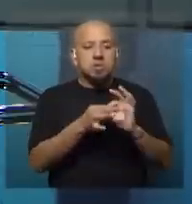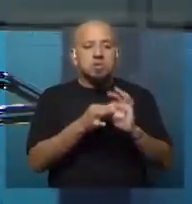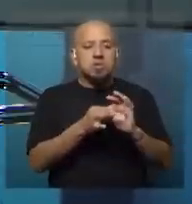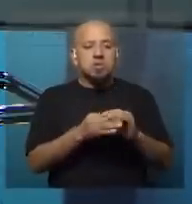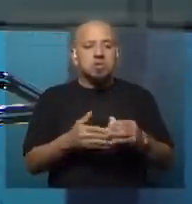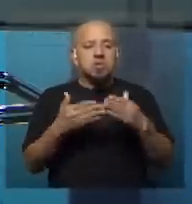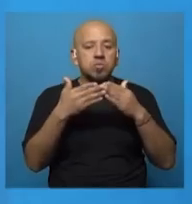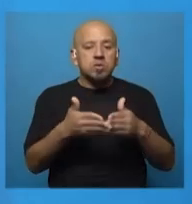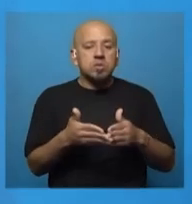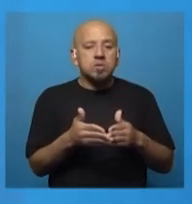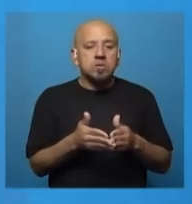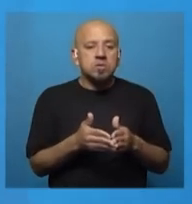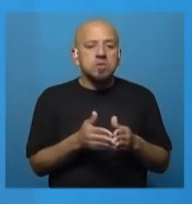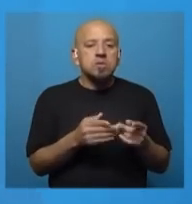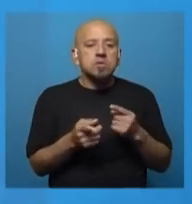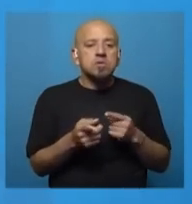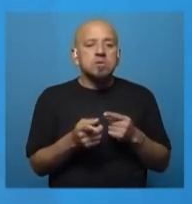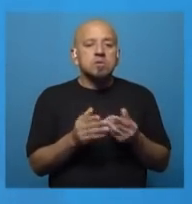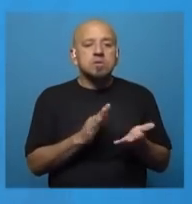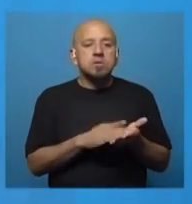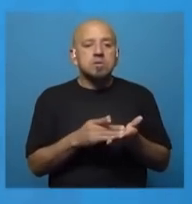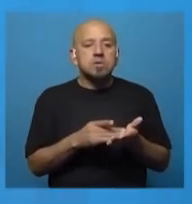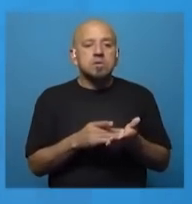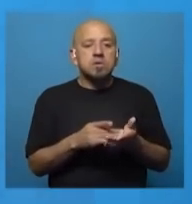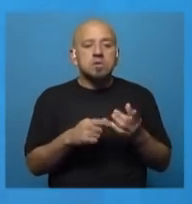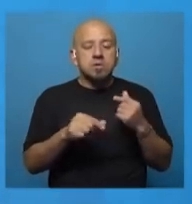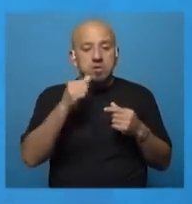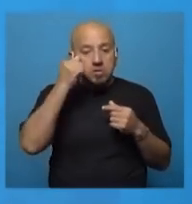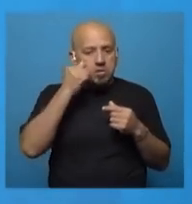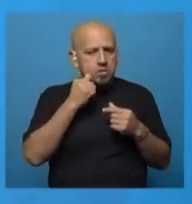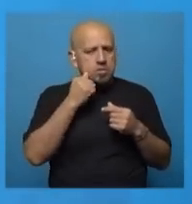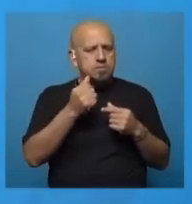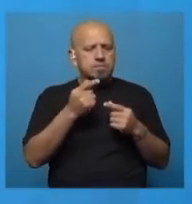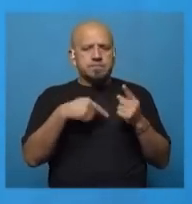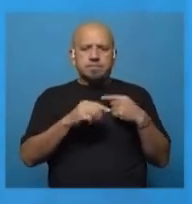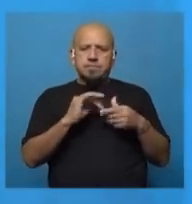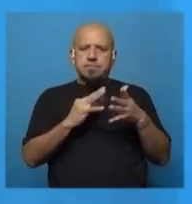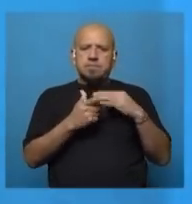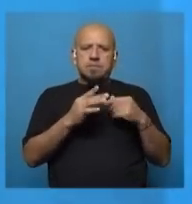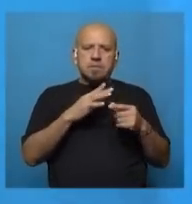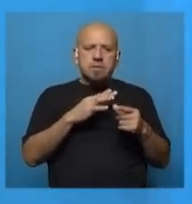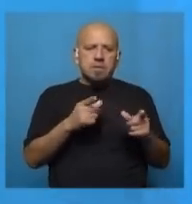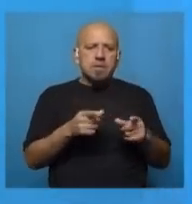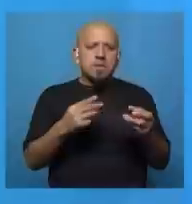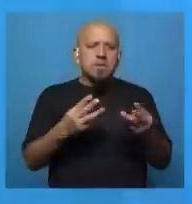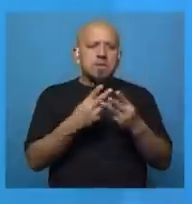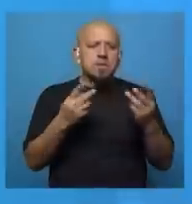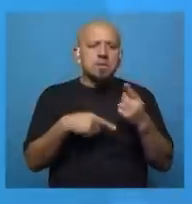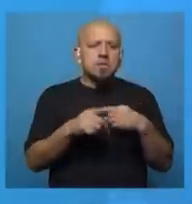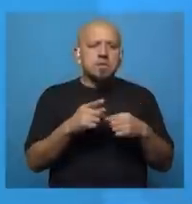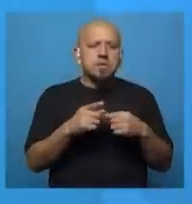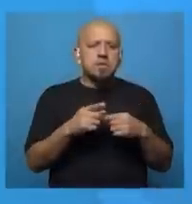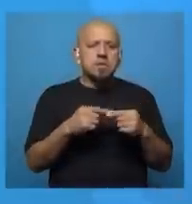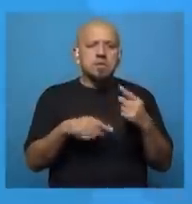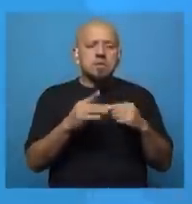puerto si esto esa es una práctica mafiosa que si realmente existe y se generaliza es un golpe